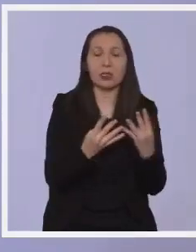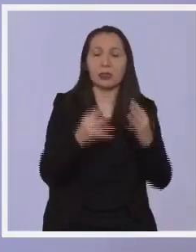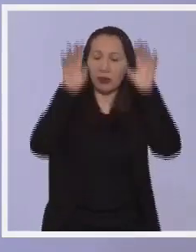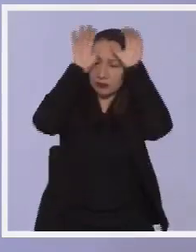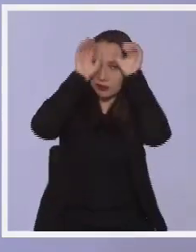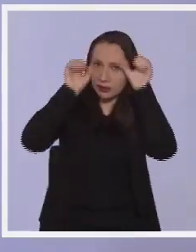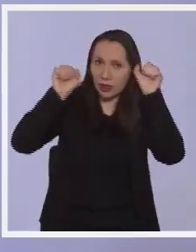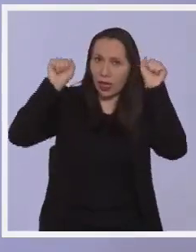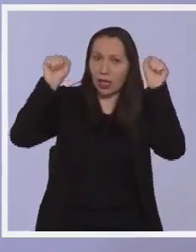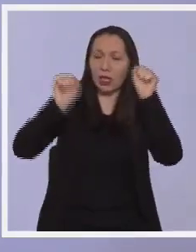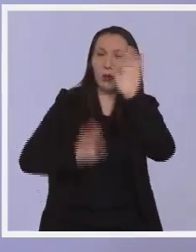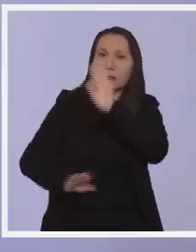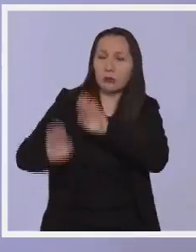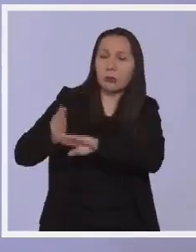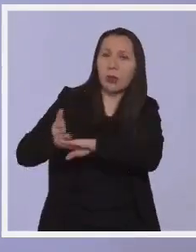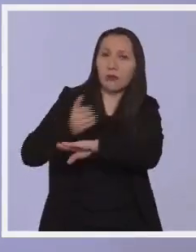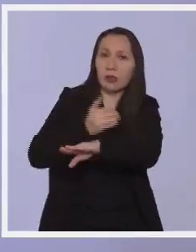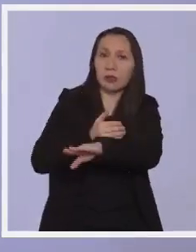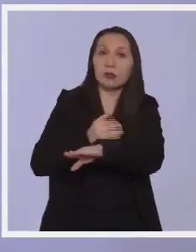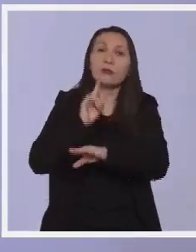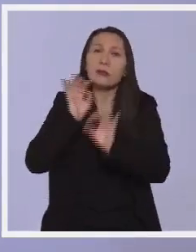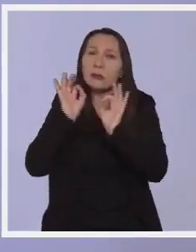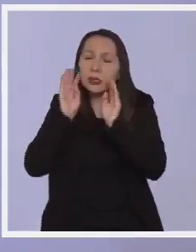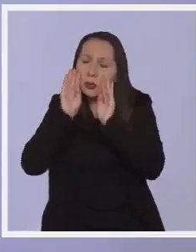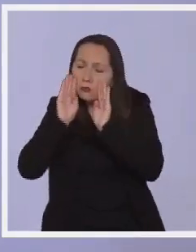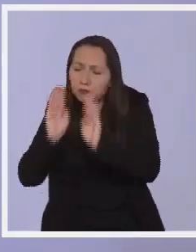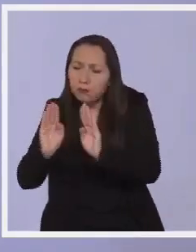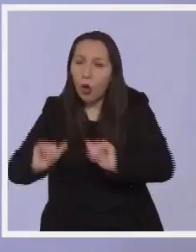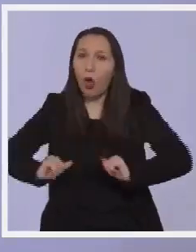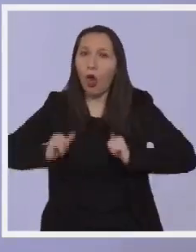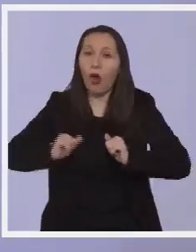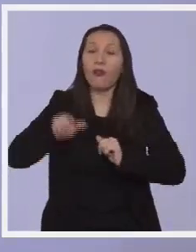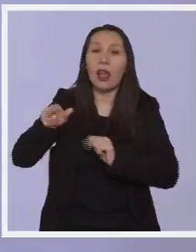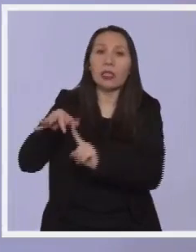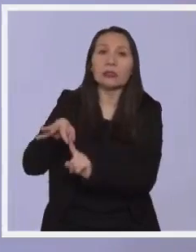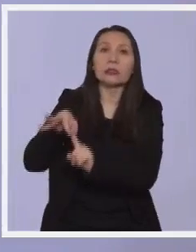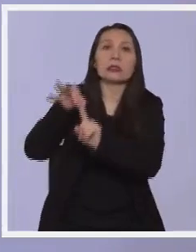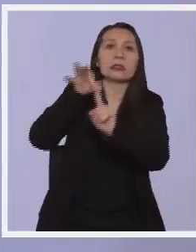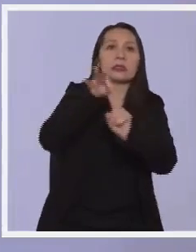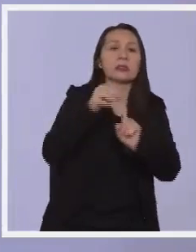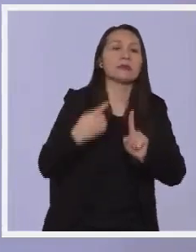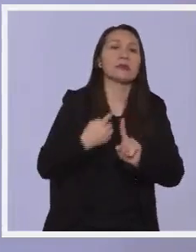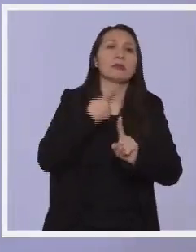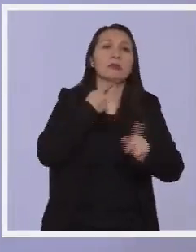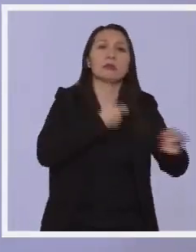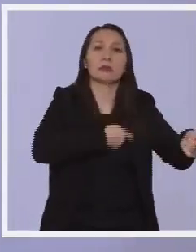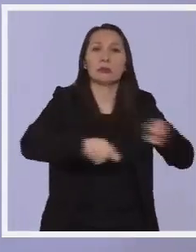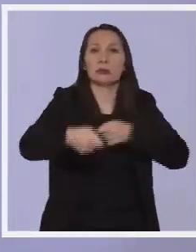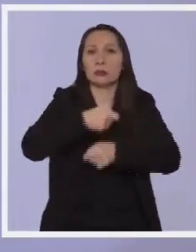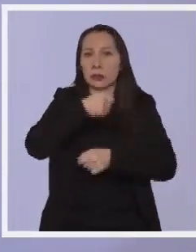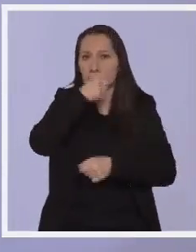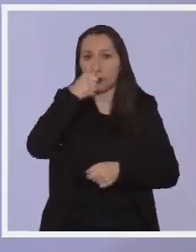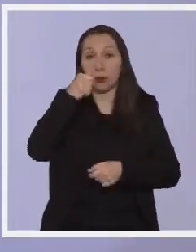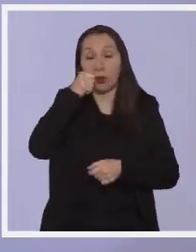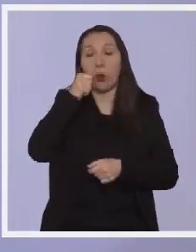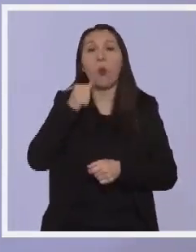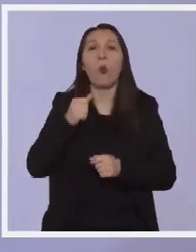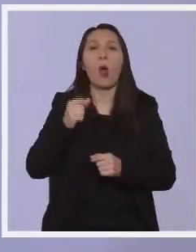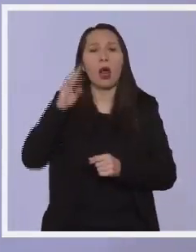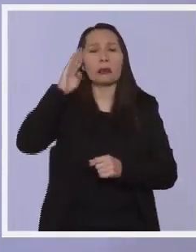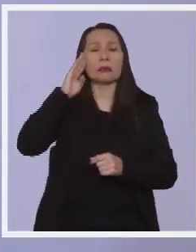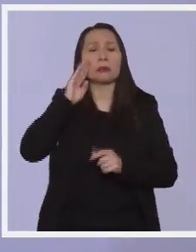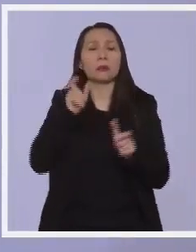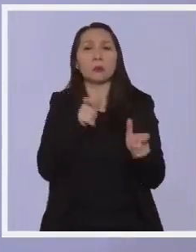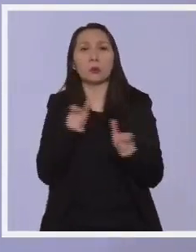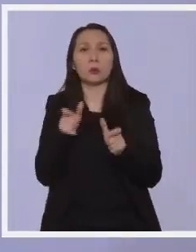fiscalía, en prevención, especialmente en jóvenes, que suelen ser las principales víctimas del narcotráfico y los soldados de los que se